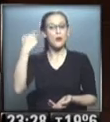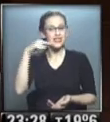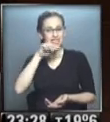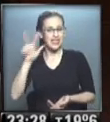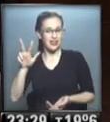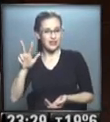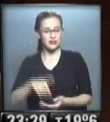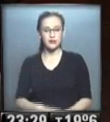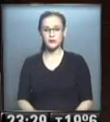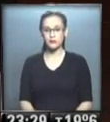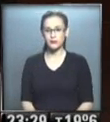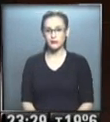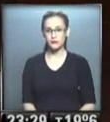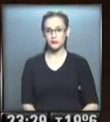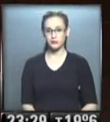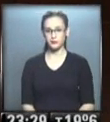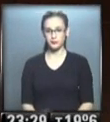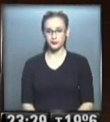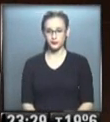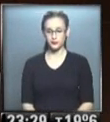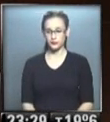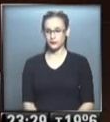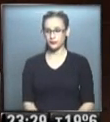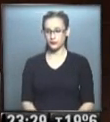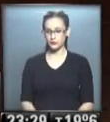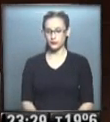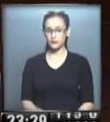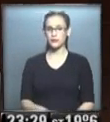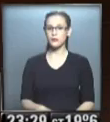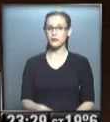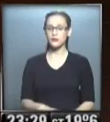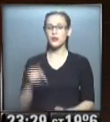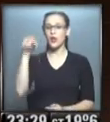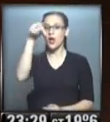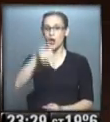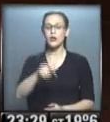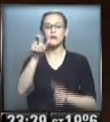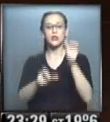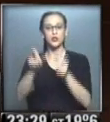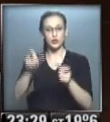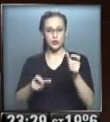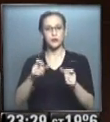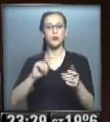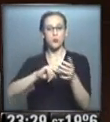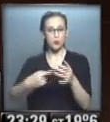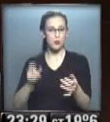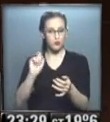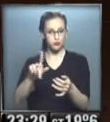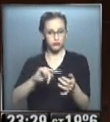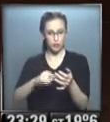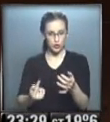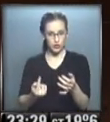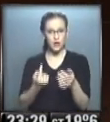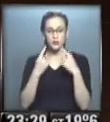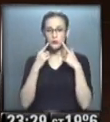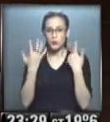¿Qué te parece, Telma, si por lo que vos estabas diciendo recién, invitamos también a la audiencia que nos está acompañando en el estudio en Buenos Aires, que